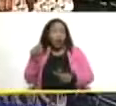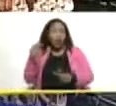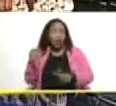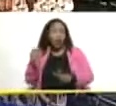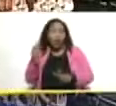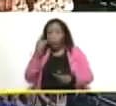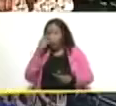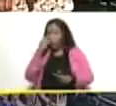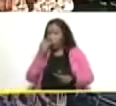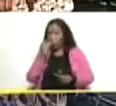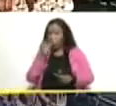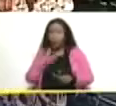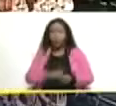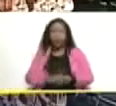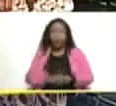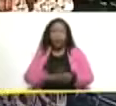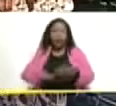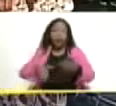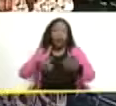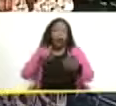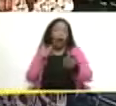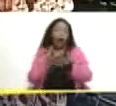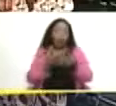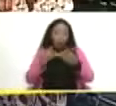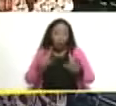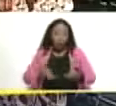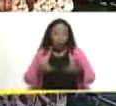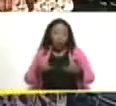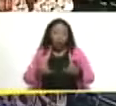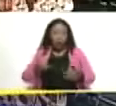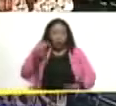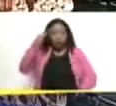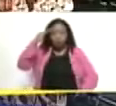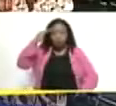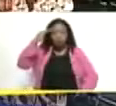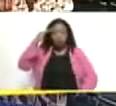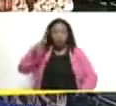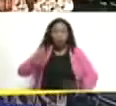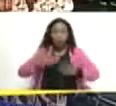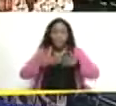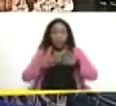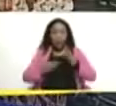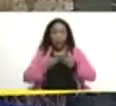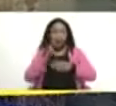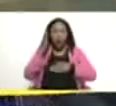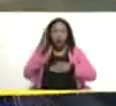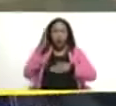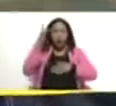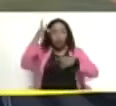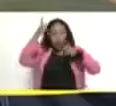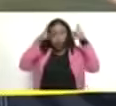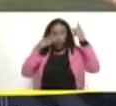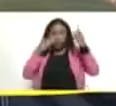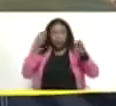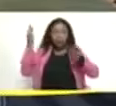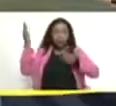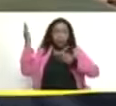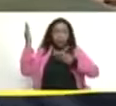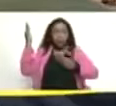Ezequiel Zamora, hasta los días de nuestro gran comandante fundador, Hugo Rafael Chávez Frías. Ahí está la